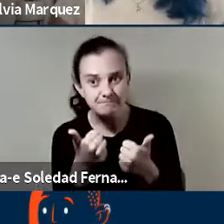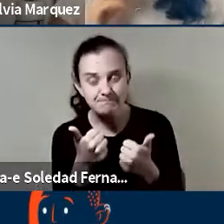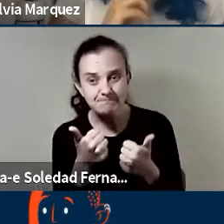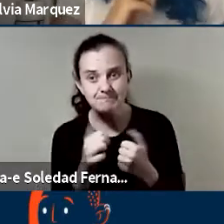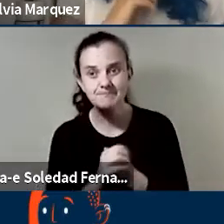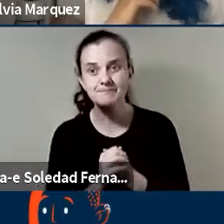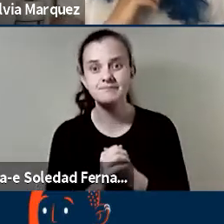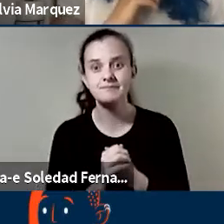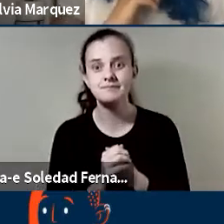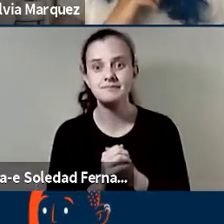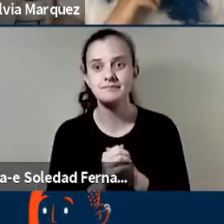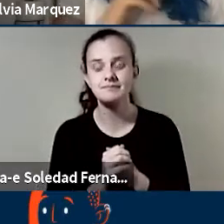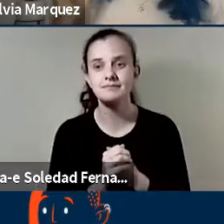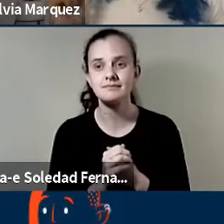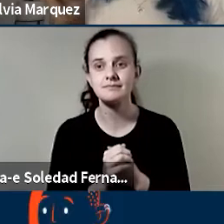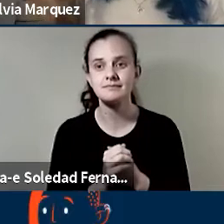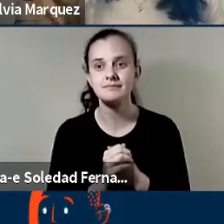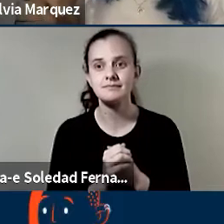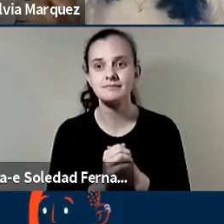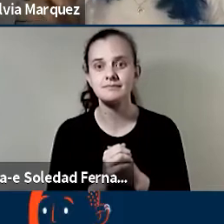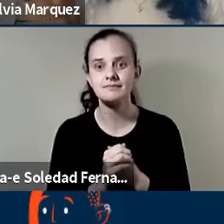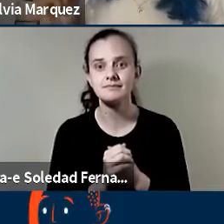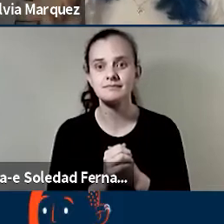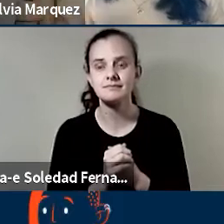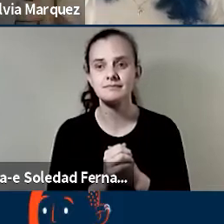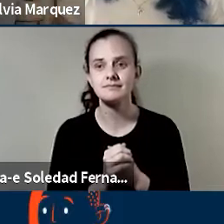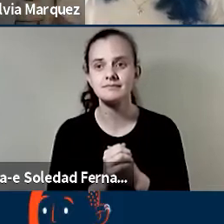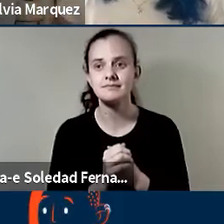¿No están viendo la presentación? ¿Ven y escuchan?